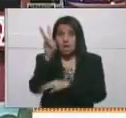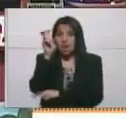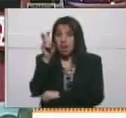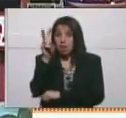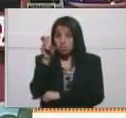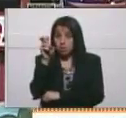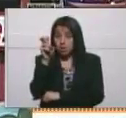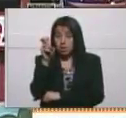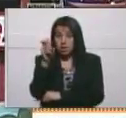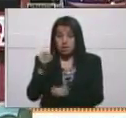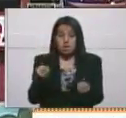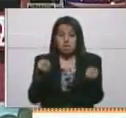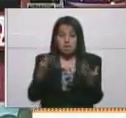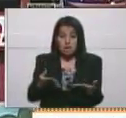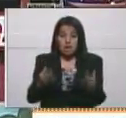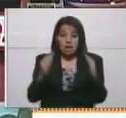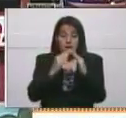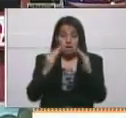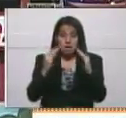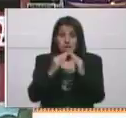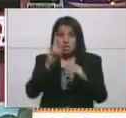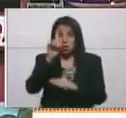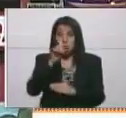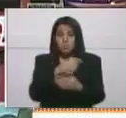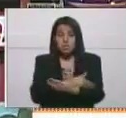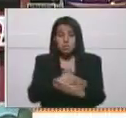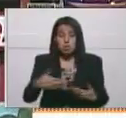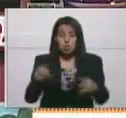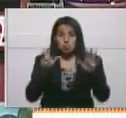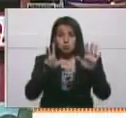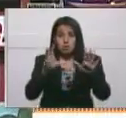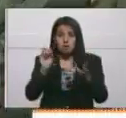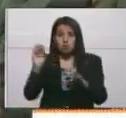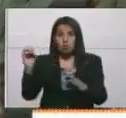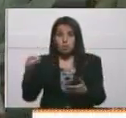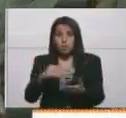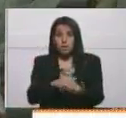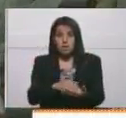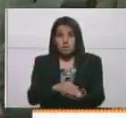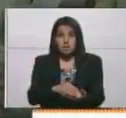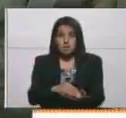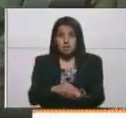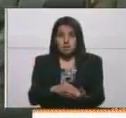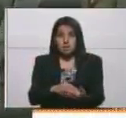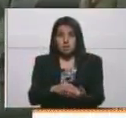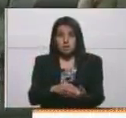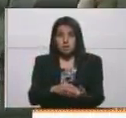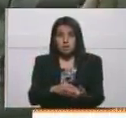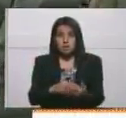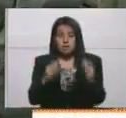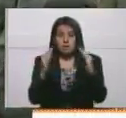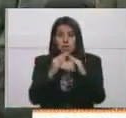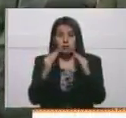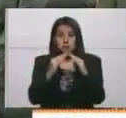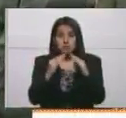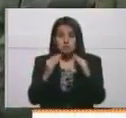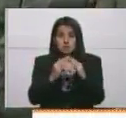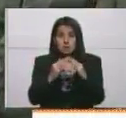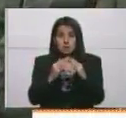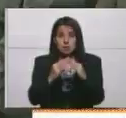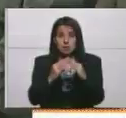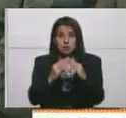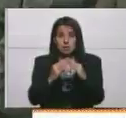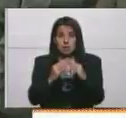a hacer la entrega de la vivienda a 1.800.000, ¿no? 1.800.000 hogares, rumbo a la